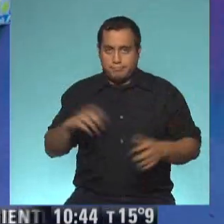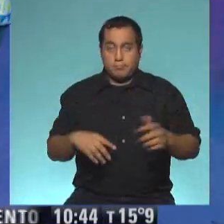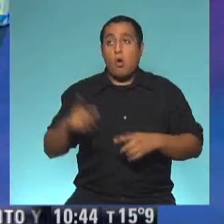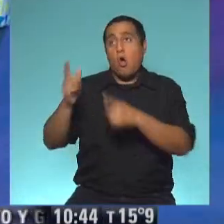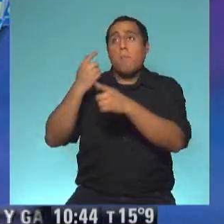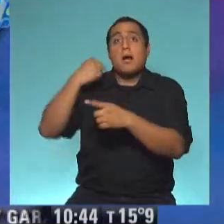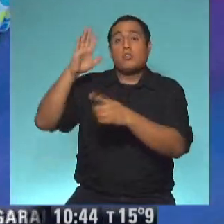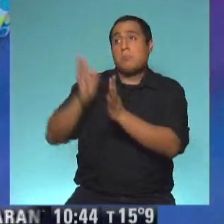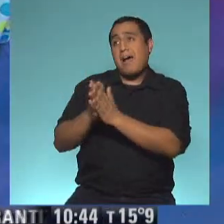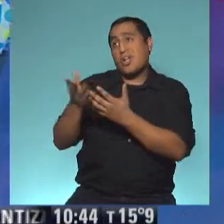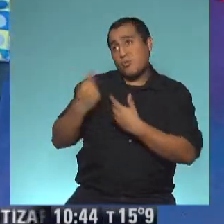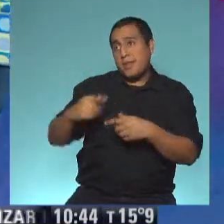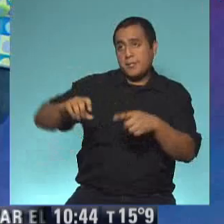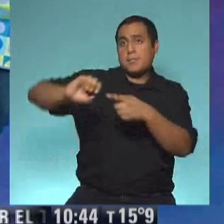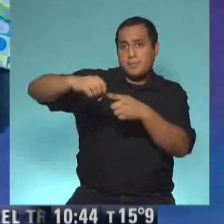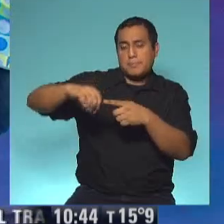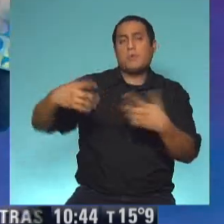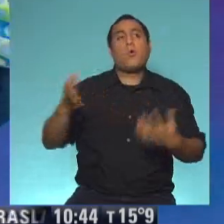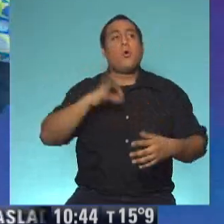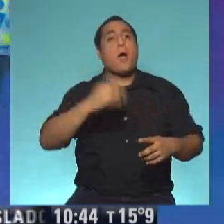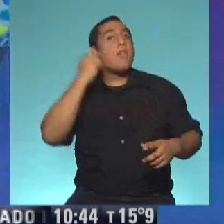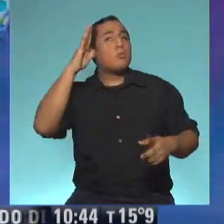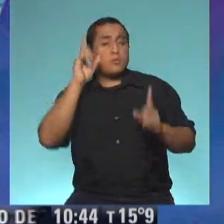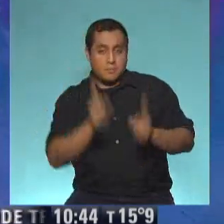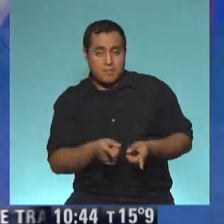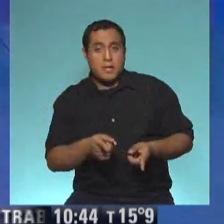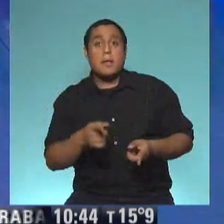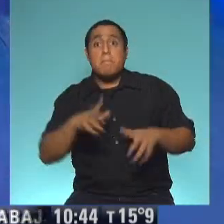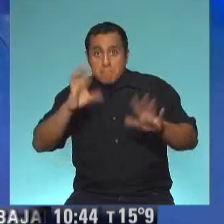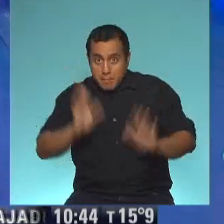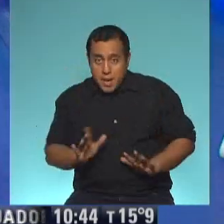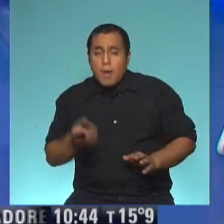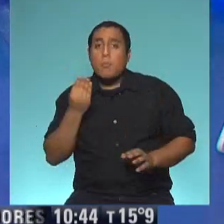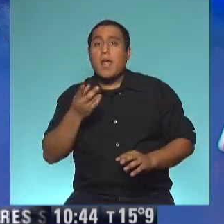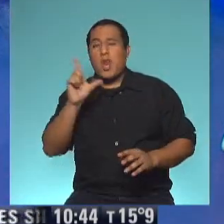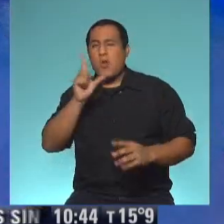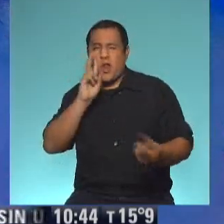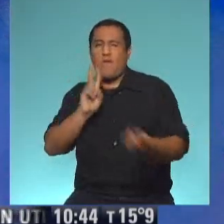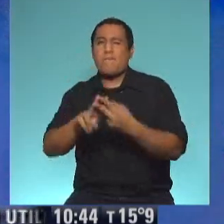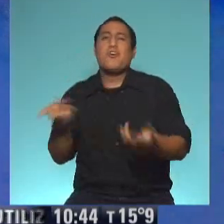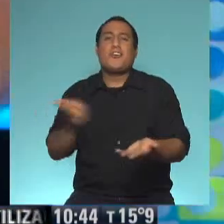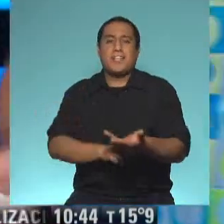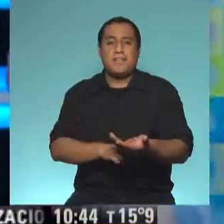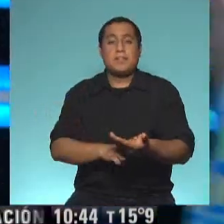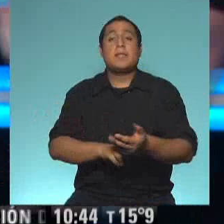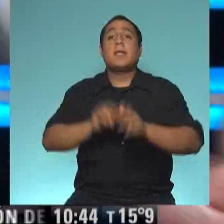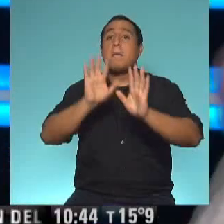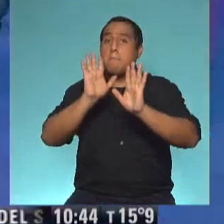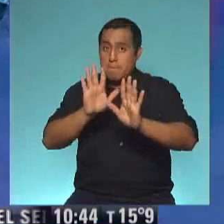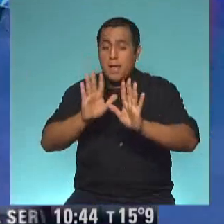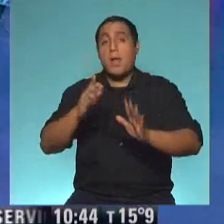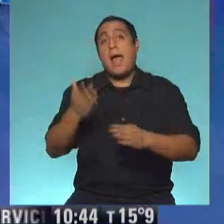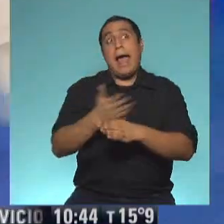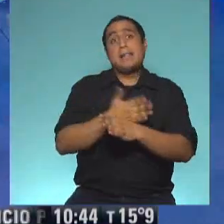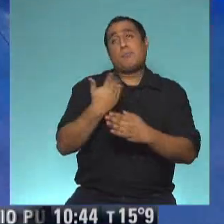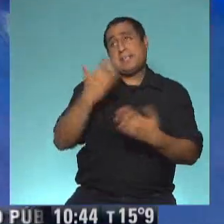hermanos grandes que los ayuden a dulce se preparan todos porque el lunes los volvemos a encontrar pero resuelto que nada bien mandar